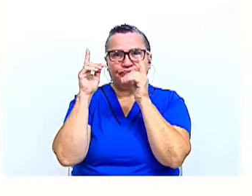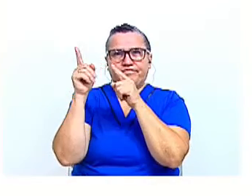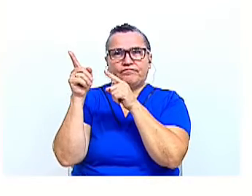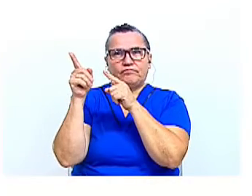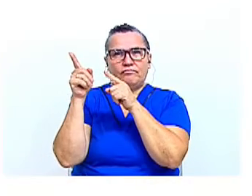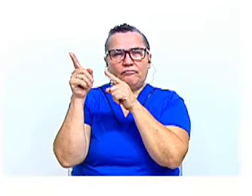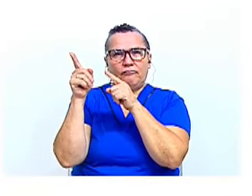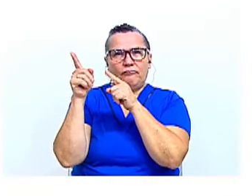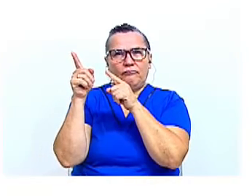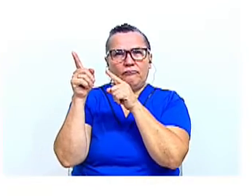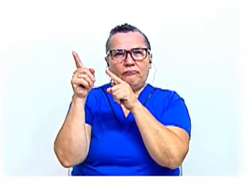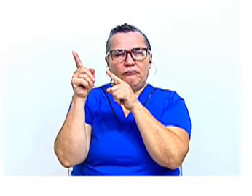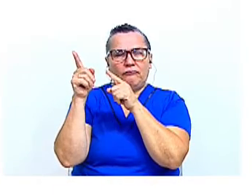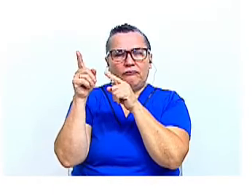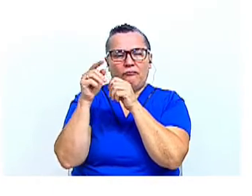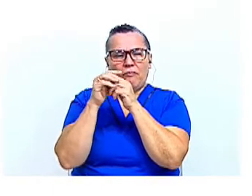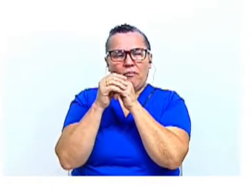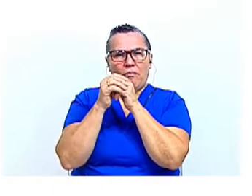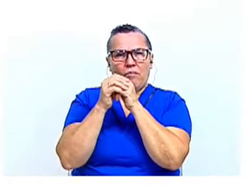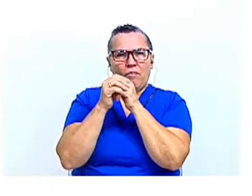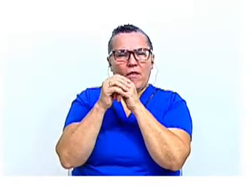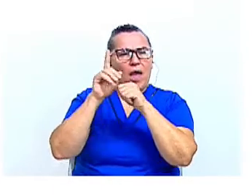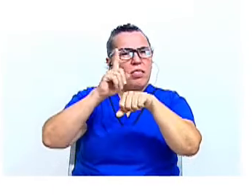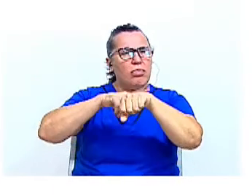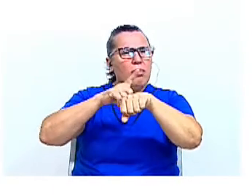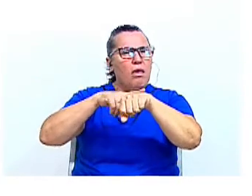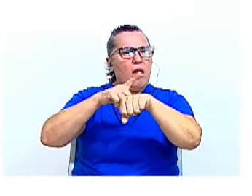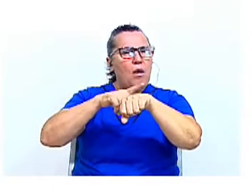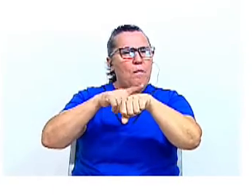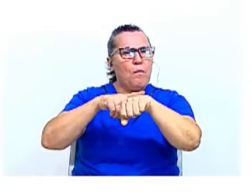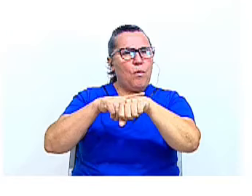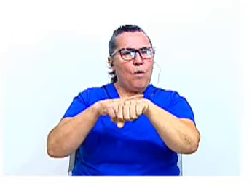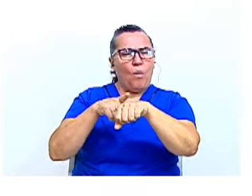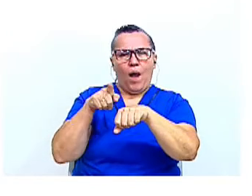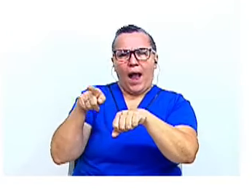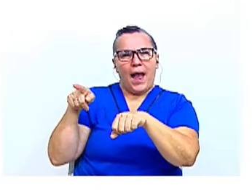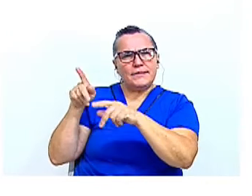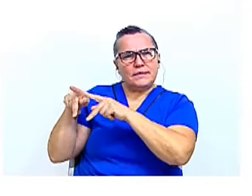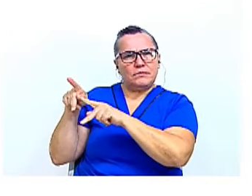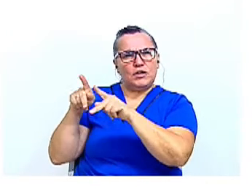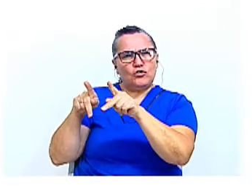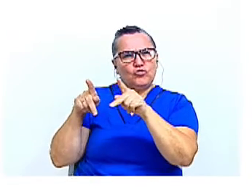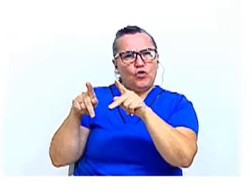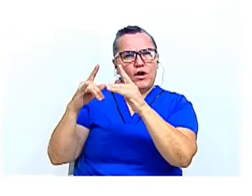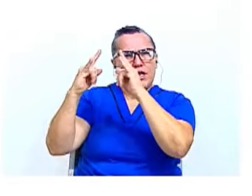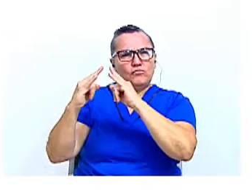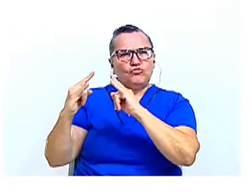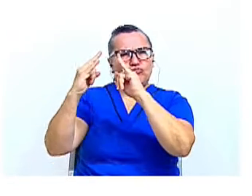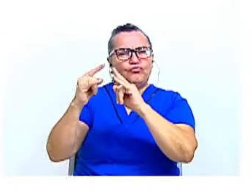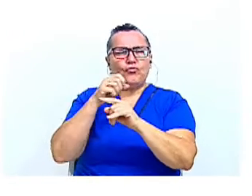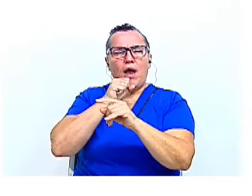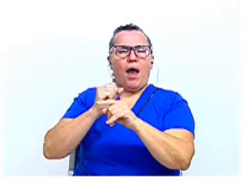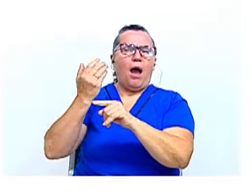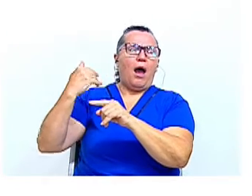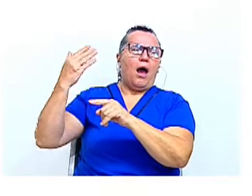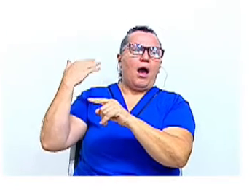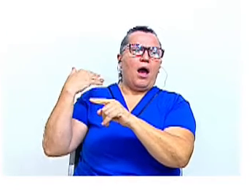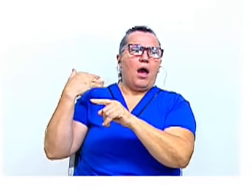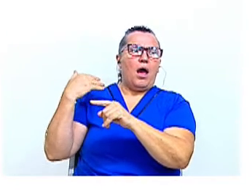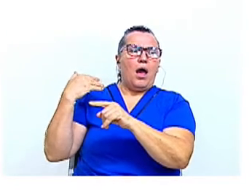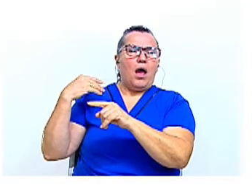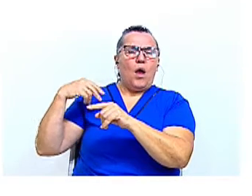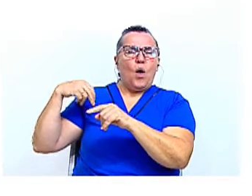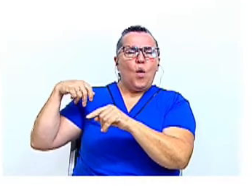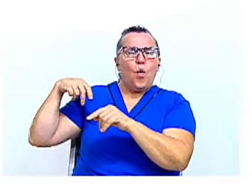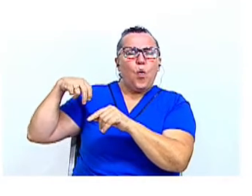es, ¿cuánto tiempo le tardaría a estos aldeanos o civilizaciones antiguas poder llevar